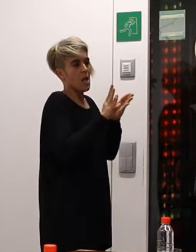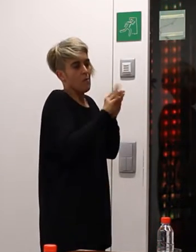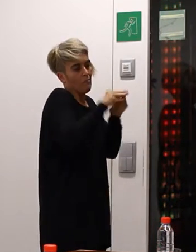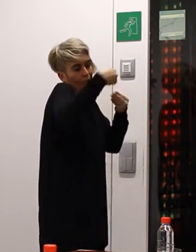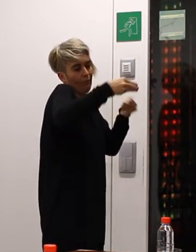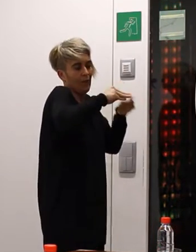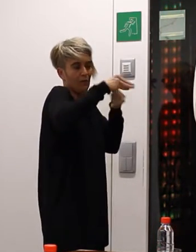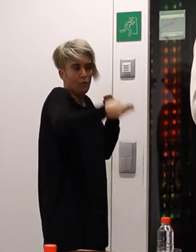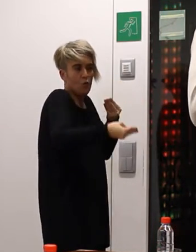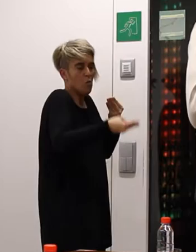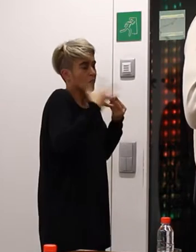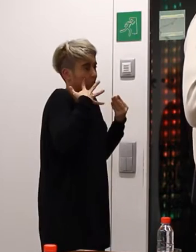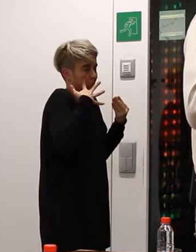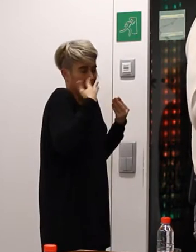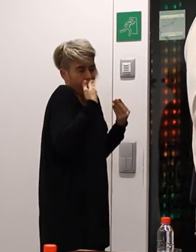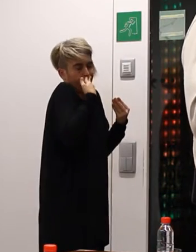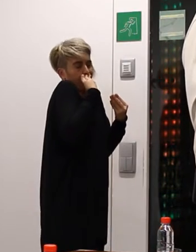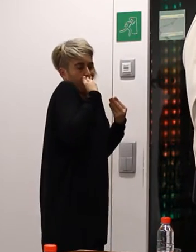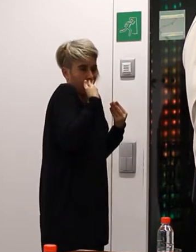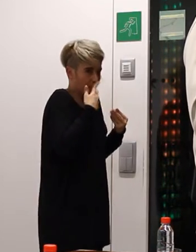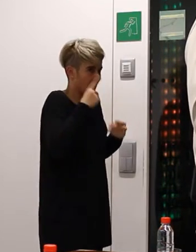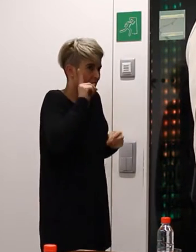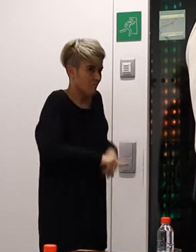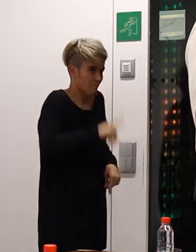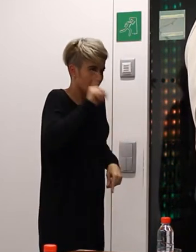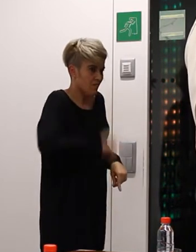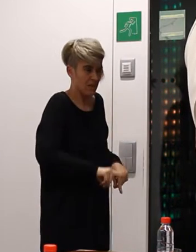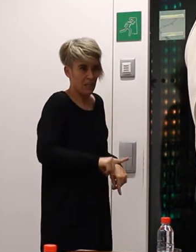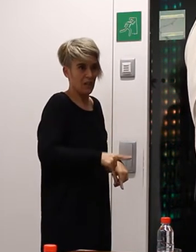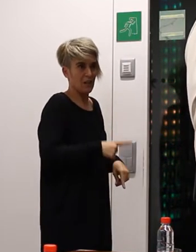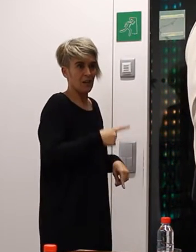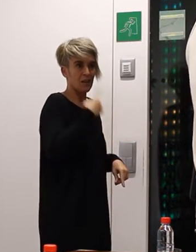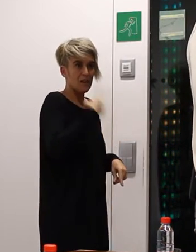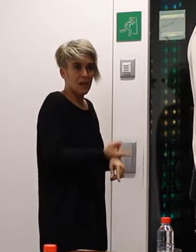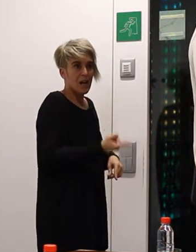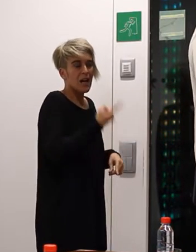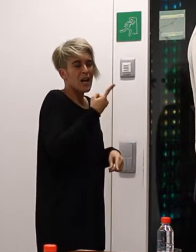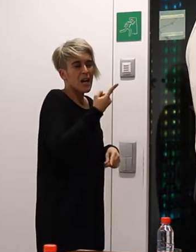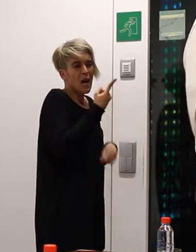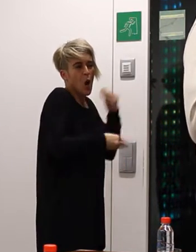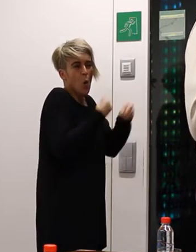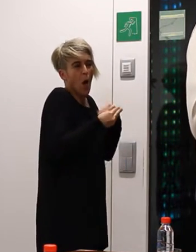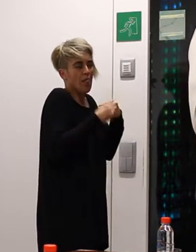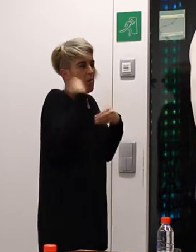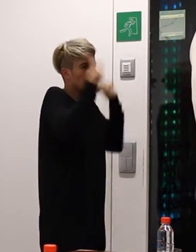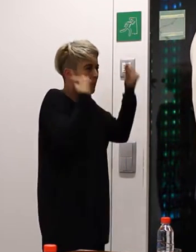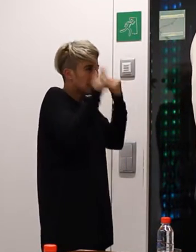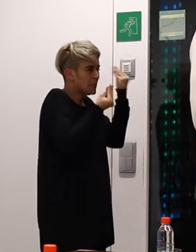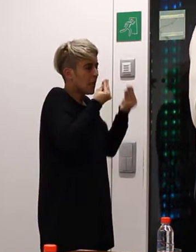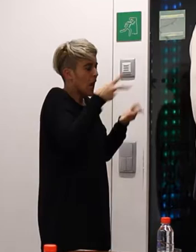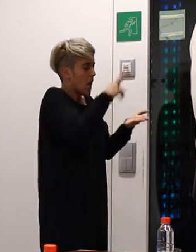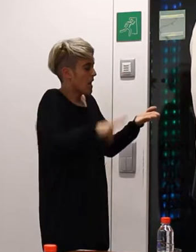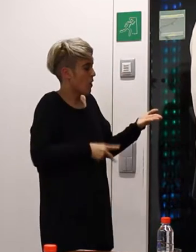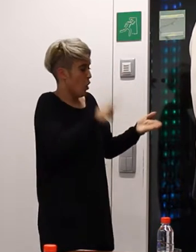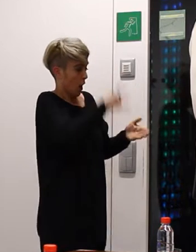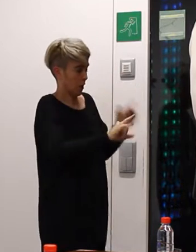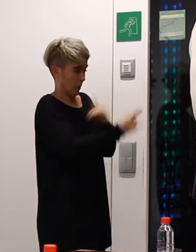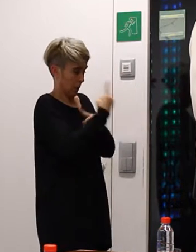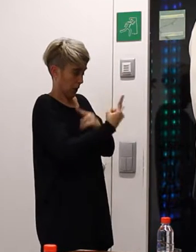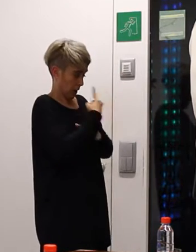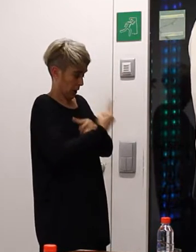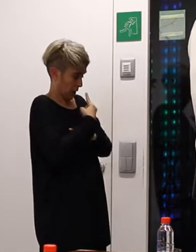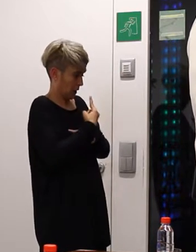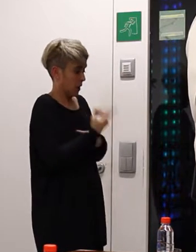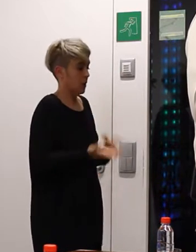mentiroso, falso. No, falso no, mentiroso. Mentiroso porque además lo hace con ánimo de engañar a la persona que está escuchando. Donde